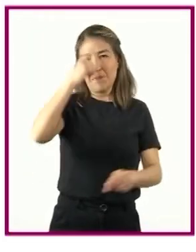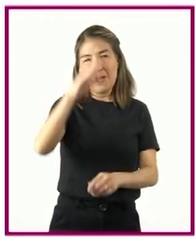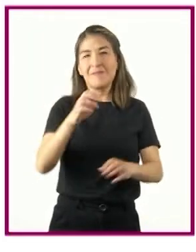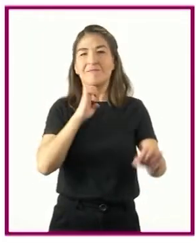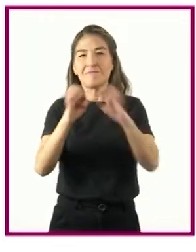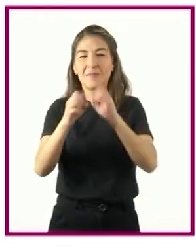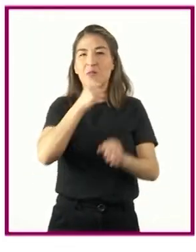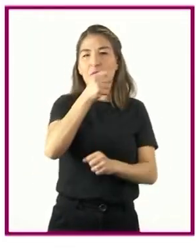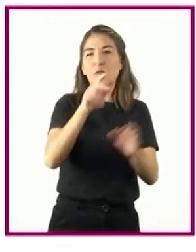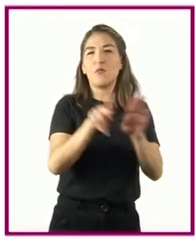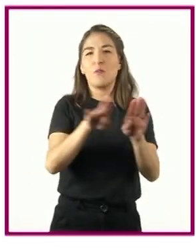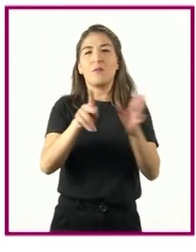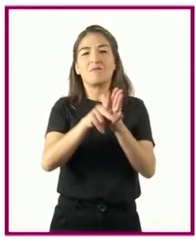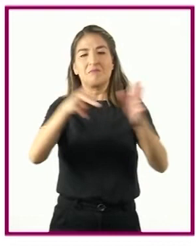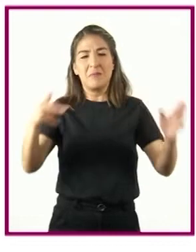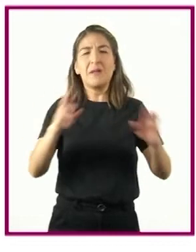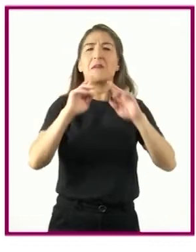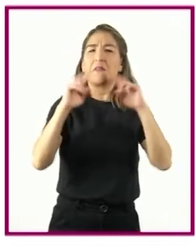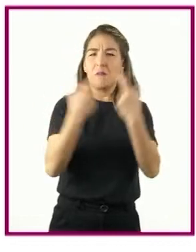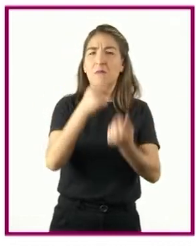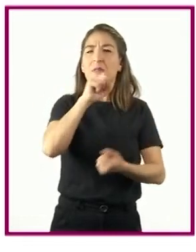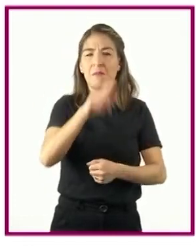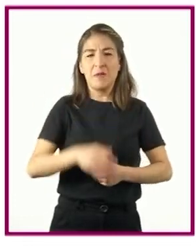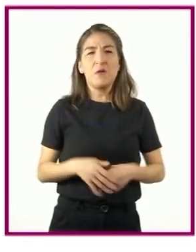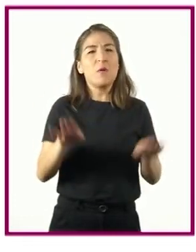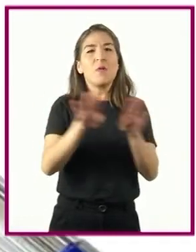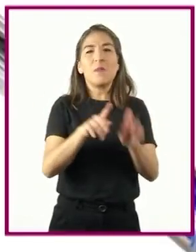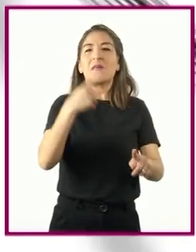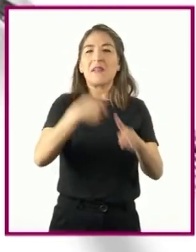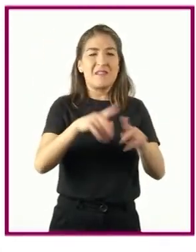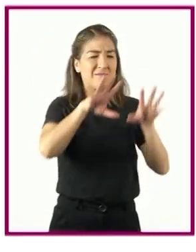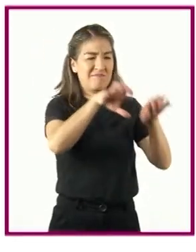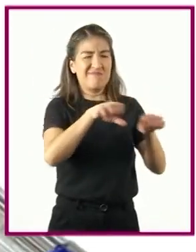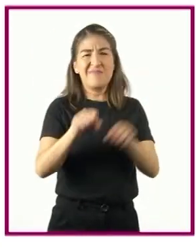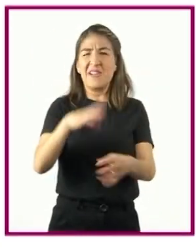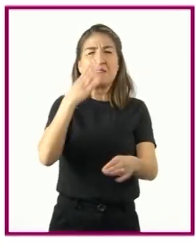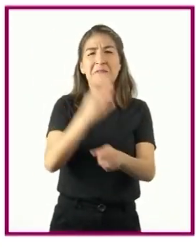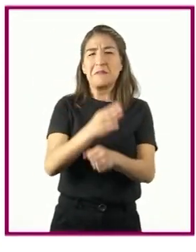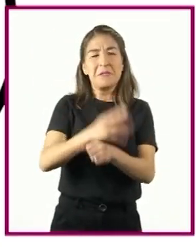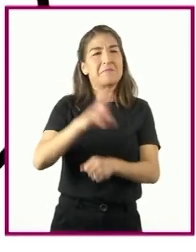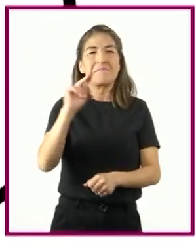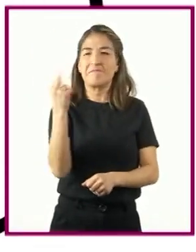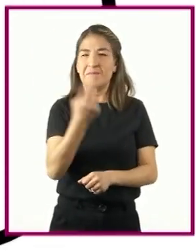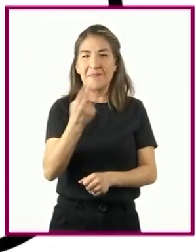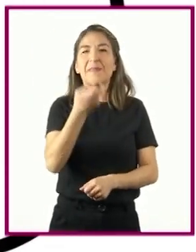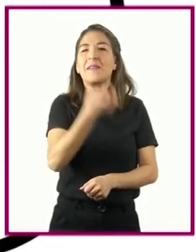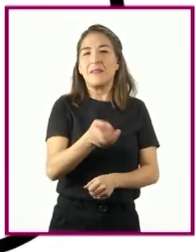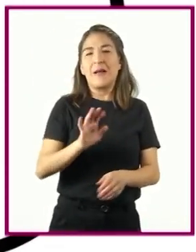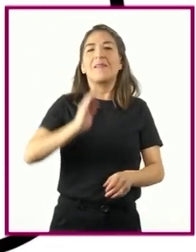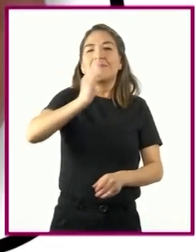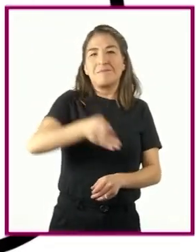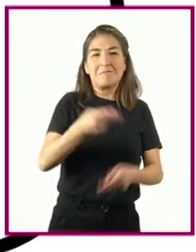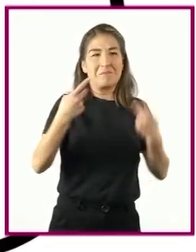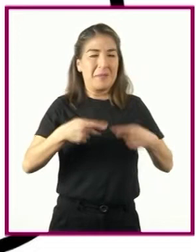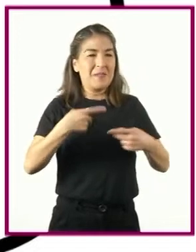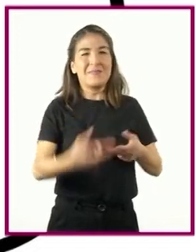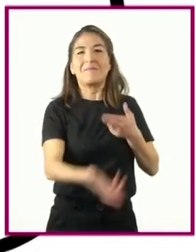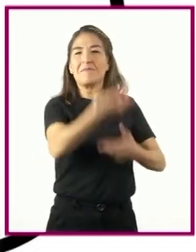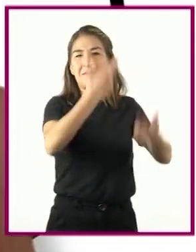y de reunión. No tomó represalias contra los opositores y permitió el regreso de los exiliados